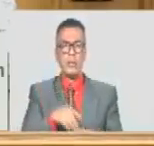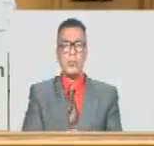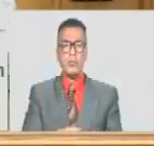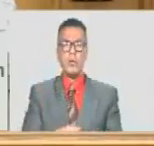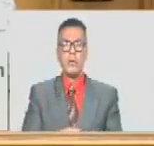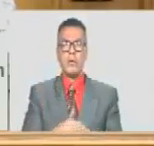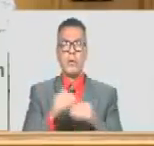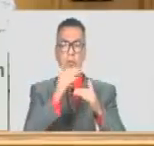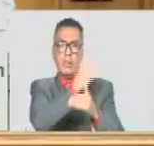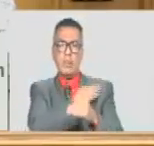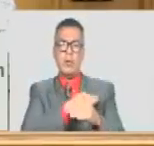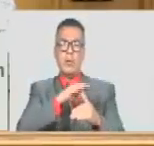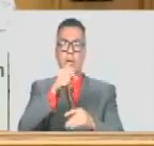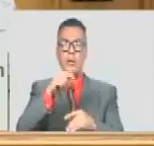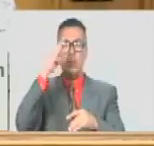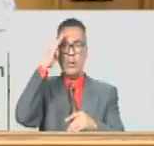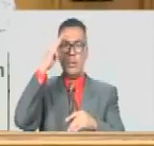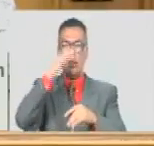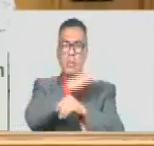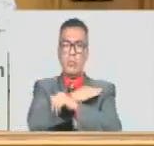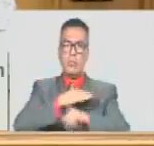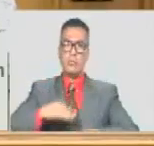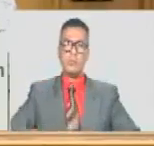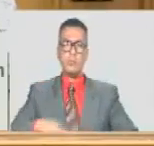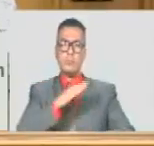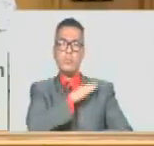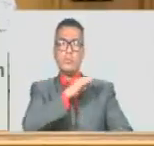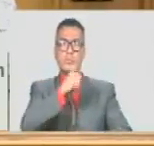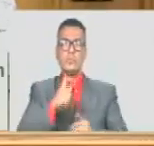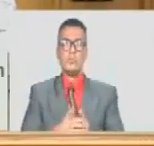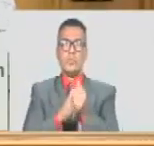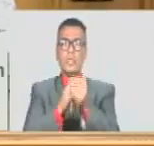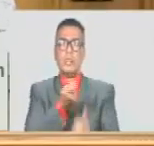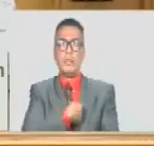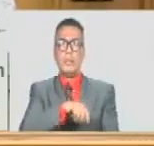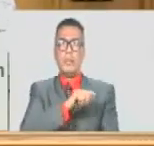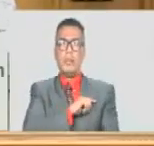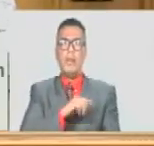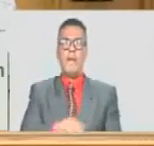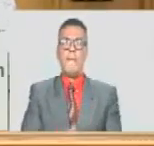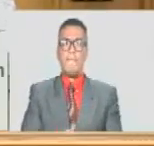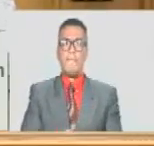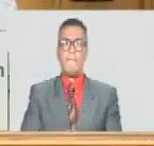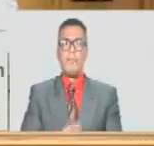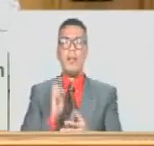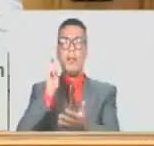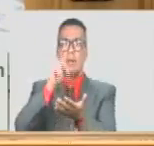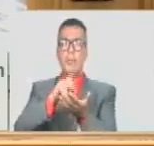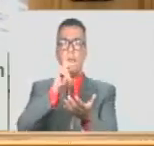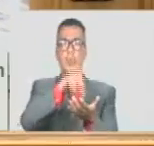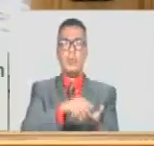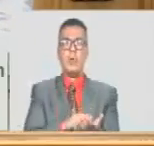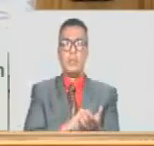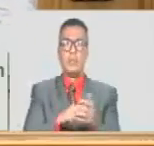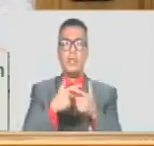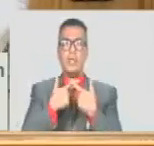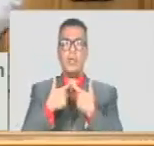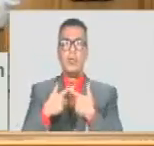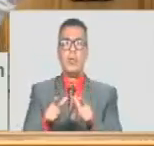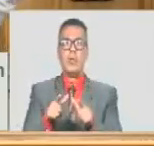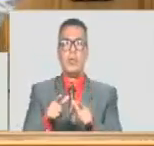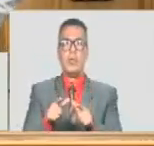el rango de teniente coronel del ejército español, al participar en la